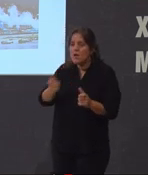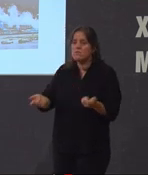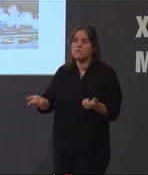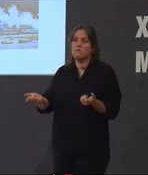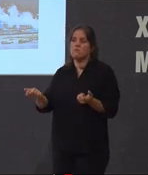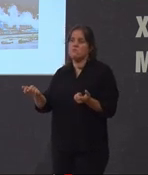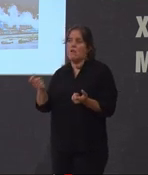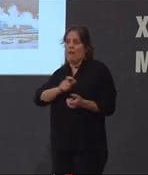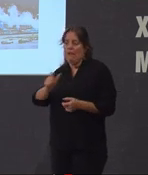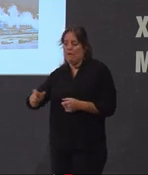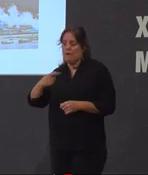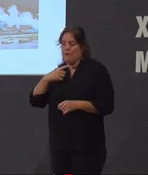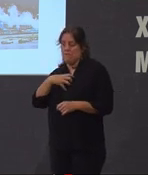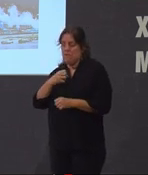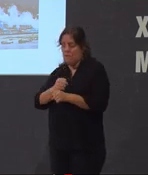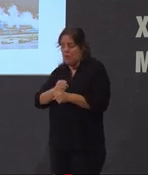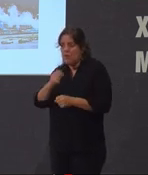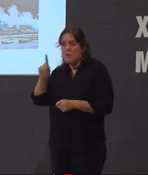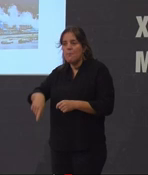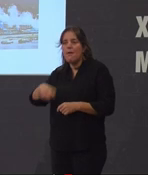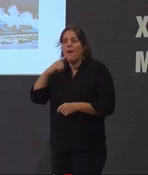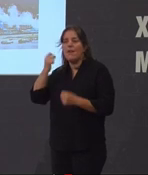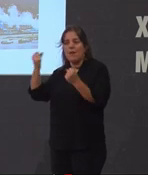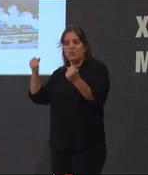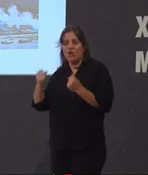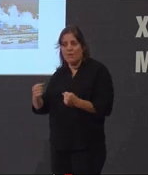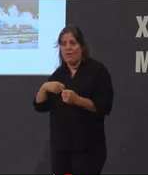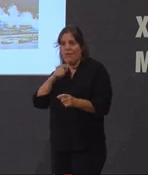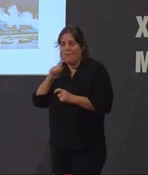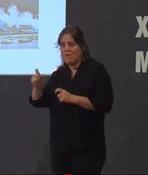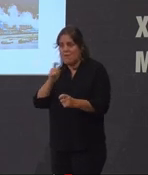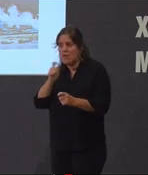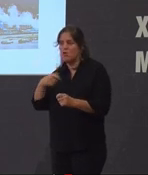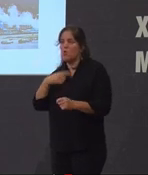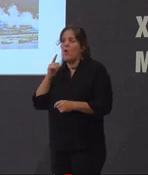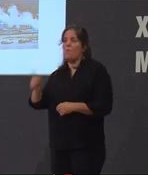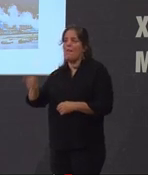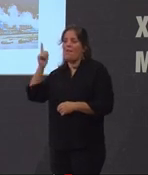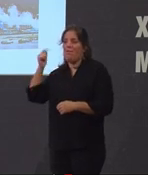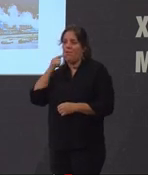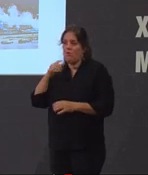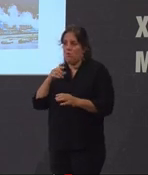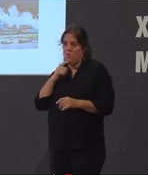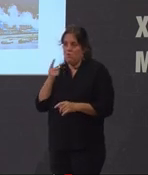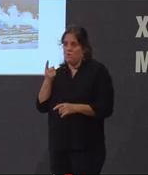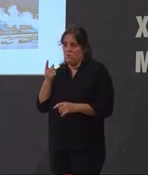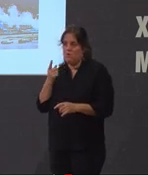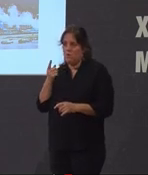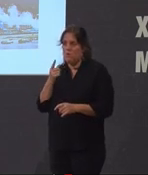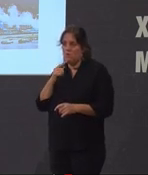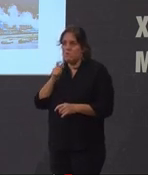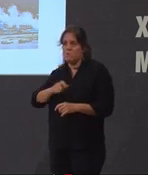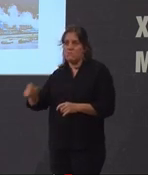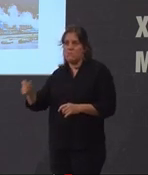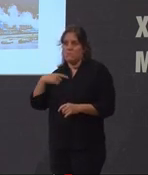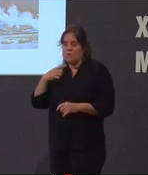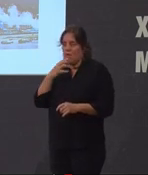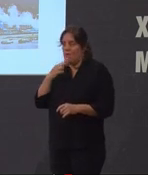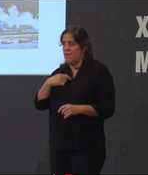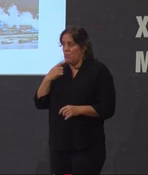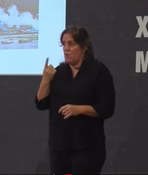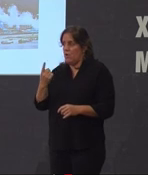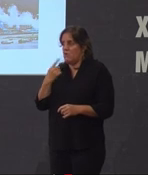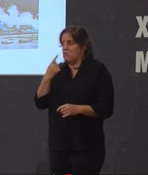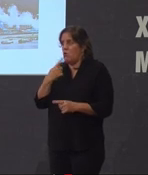e as mesmas autoridades, tamén ameazando a forza pública, porque evidentemente estaban quitando algo que era seu, que viñan empregando desde había